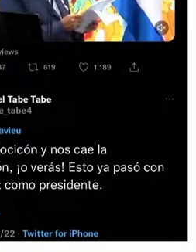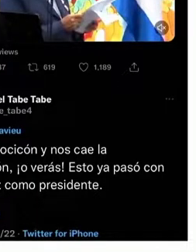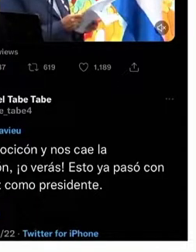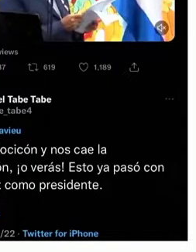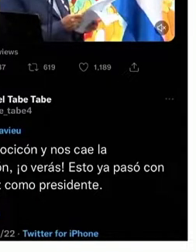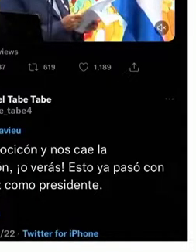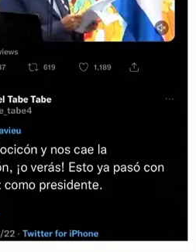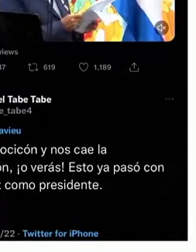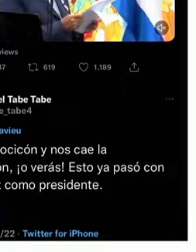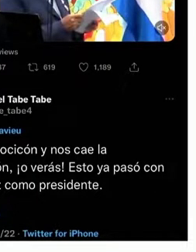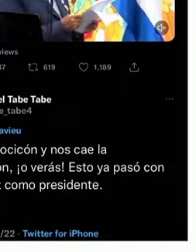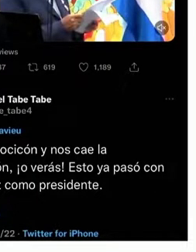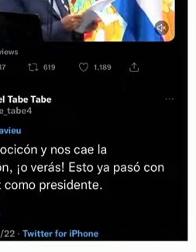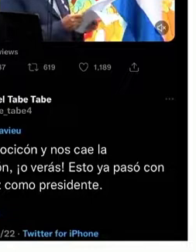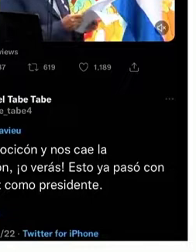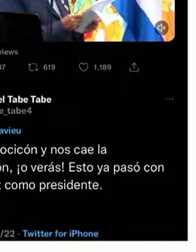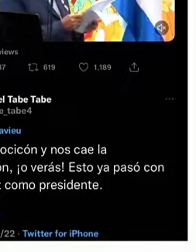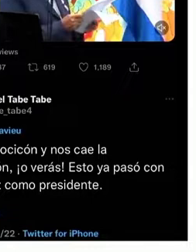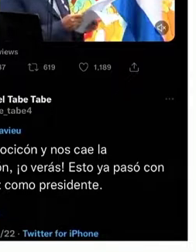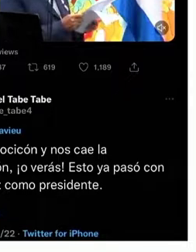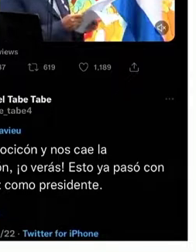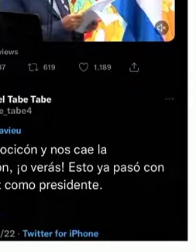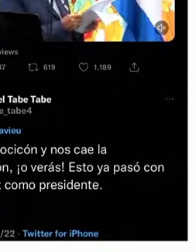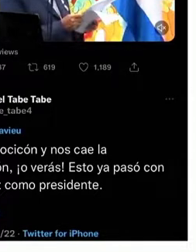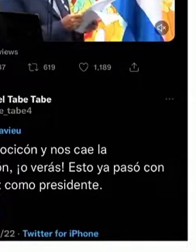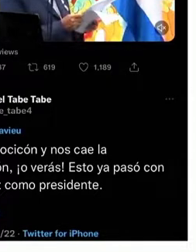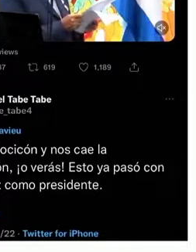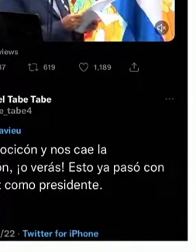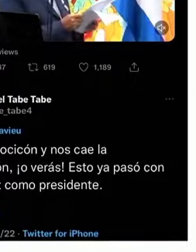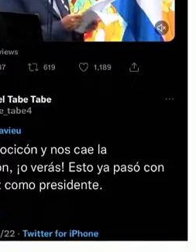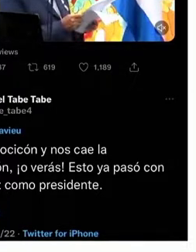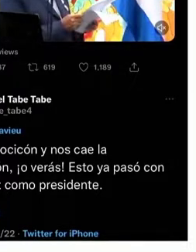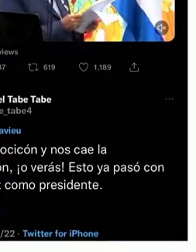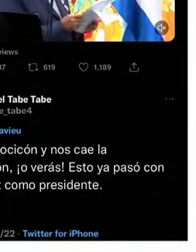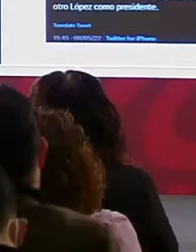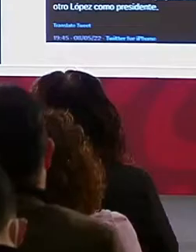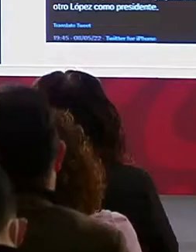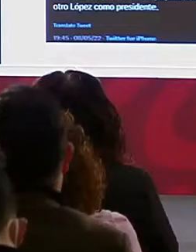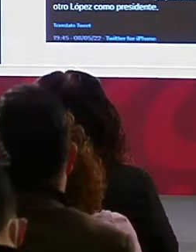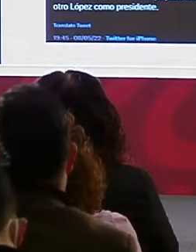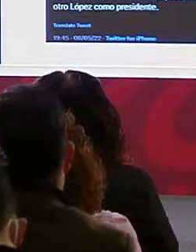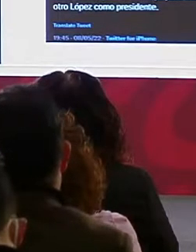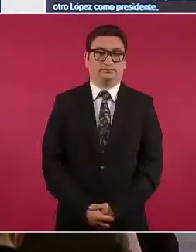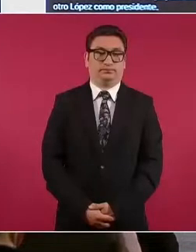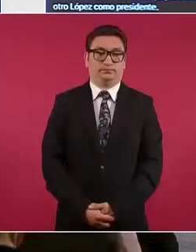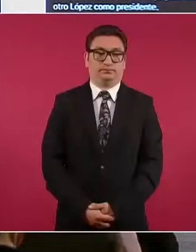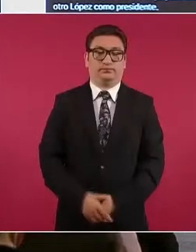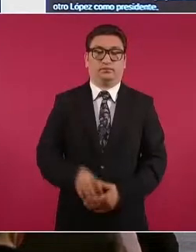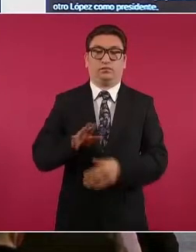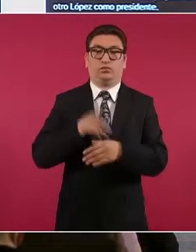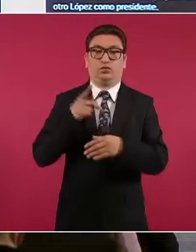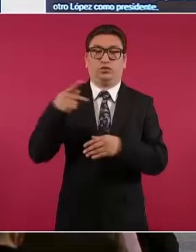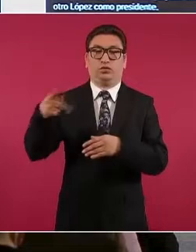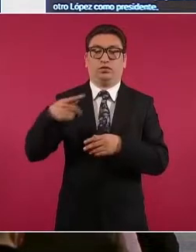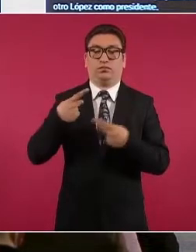sociópata vestido de humanista, entre comillas, a favor de su